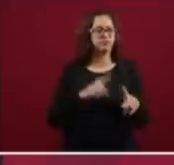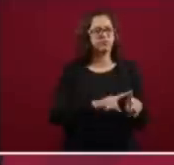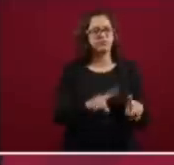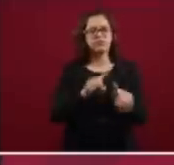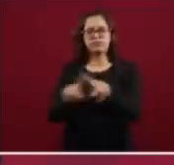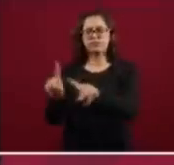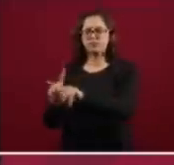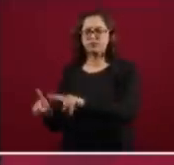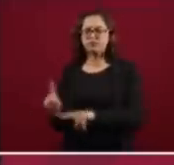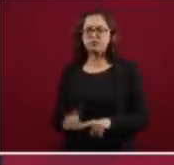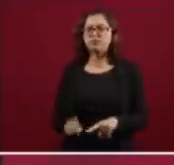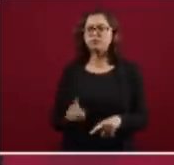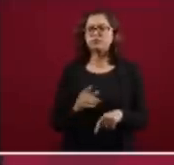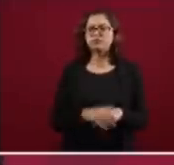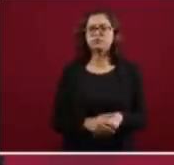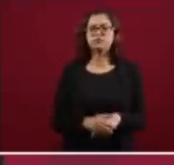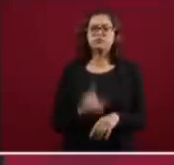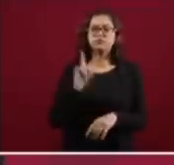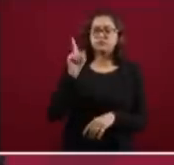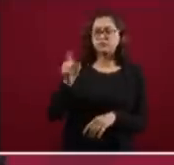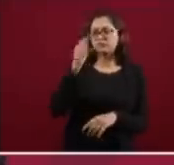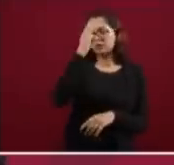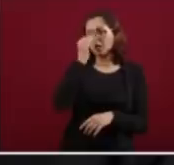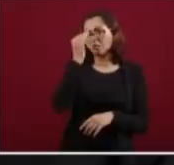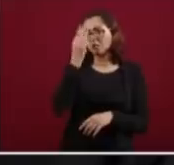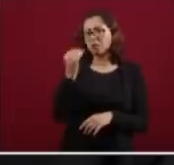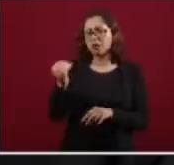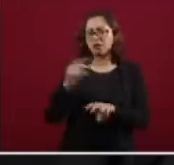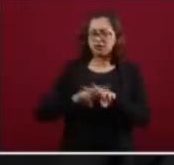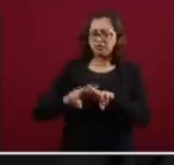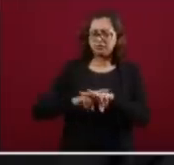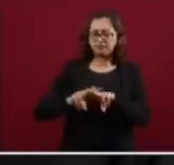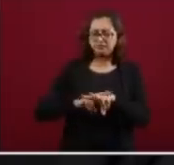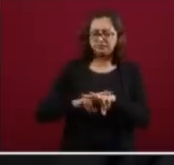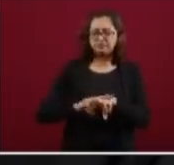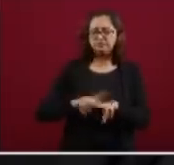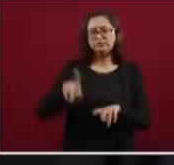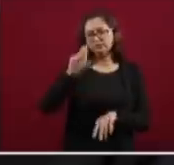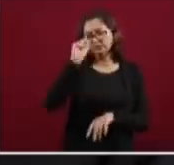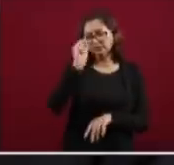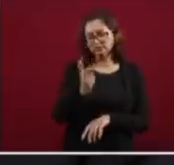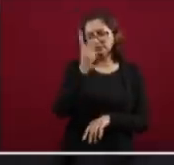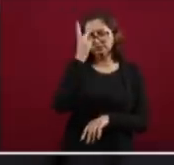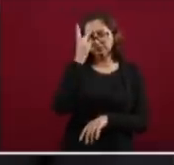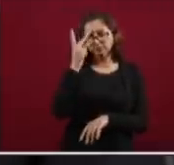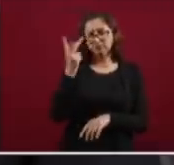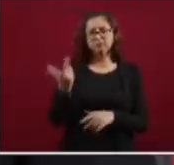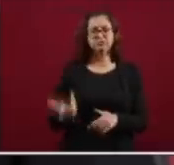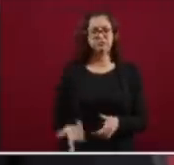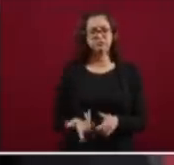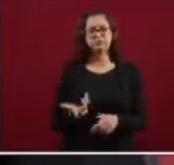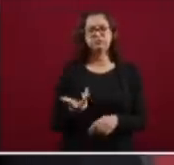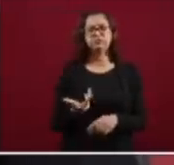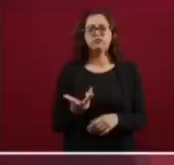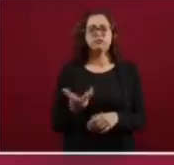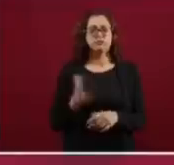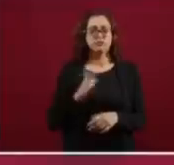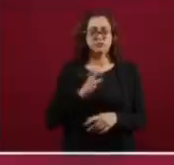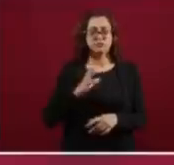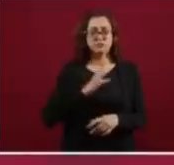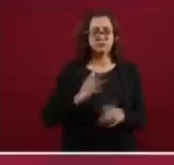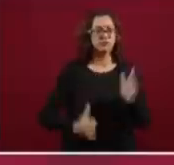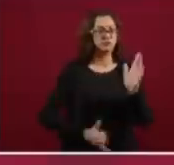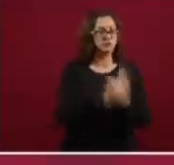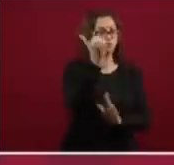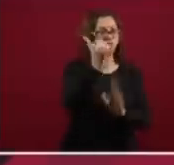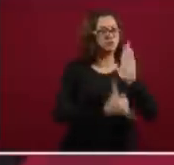vamos a estar en el tren maya vamos a estar en el ismo vamos a estar donde se están construyendo